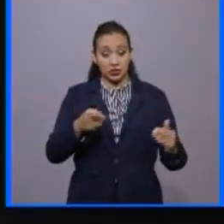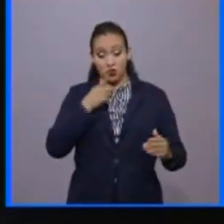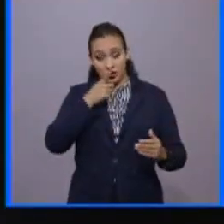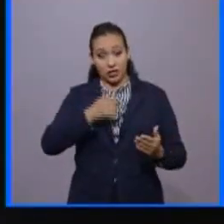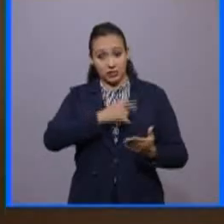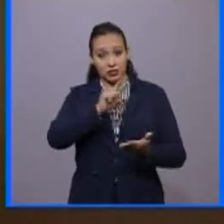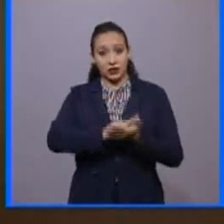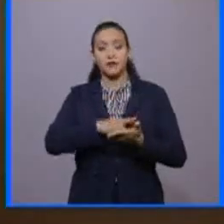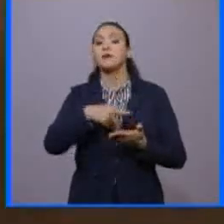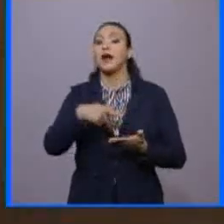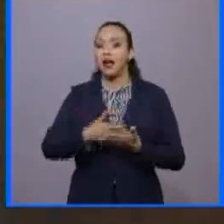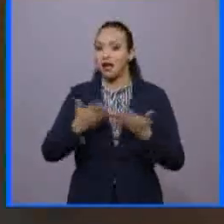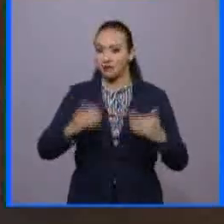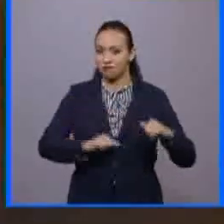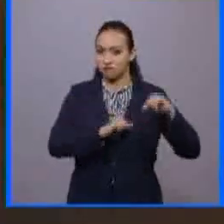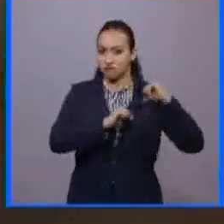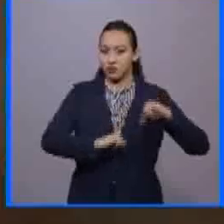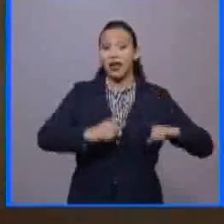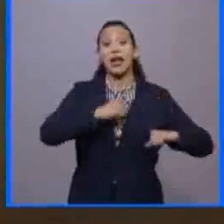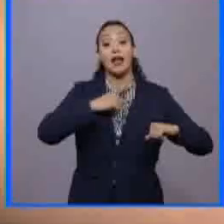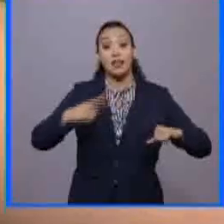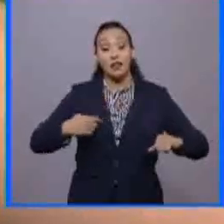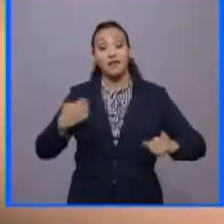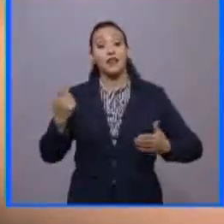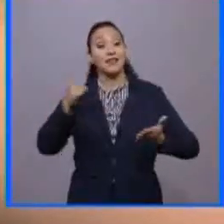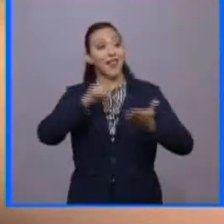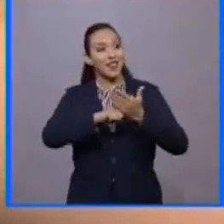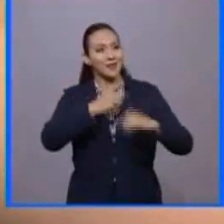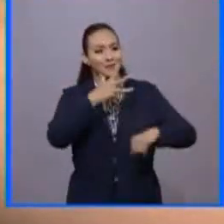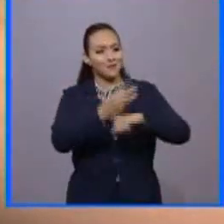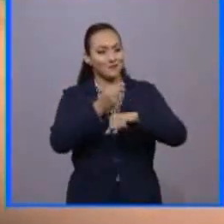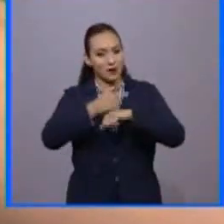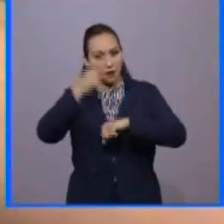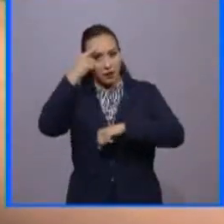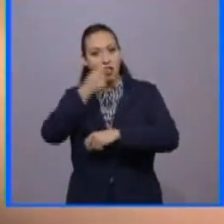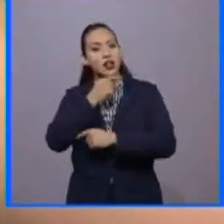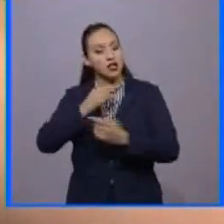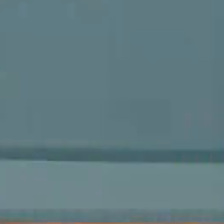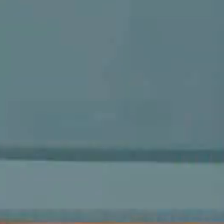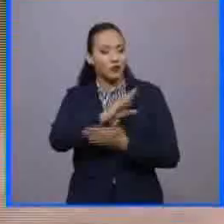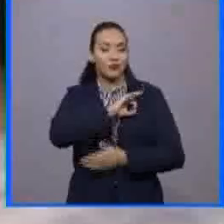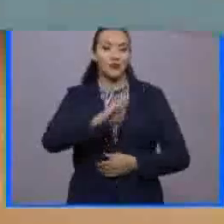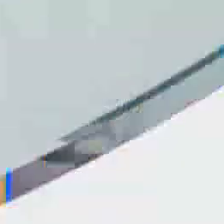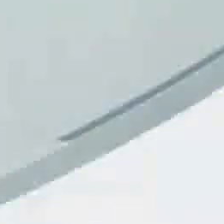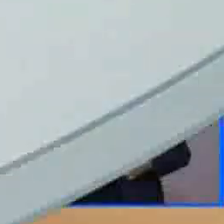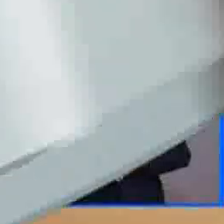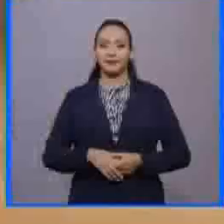Asimismo, las autoridades deben adoptar las medidas para garantizarlo.